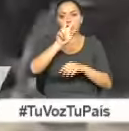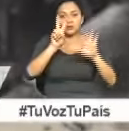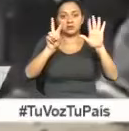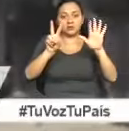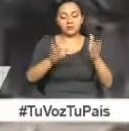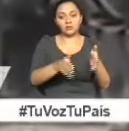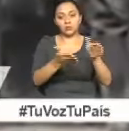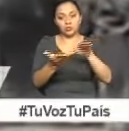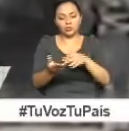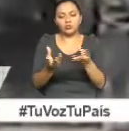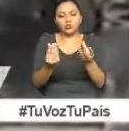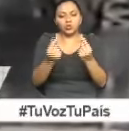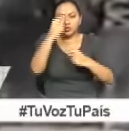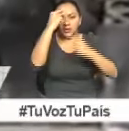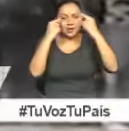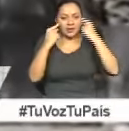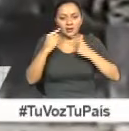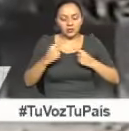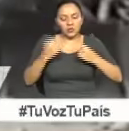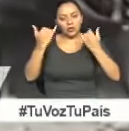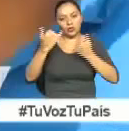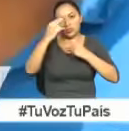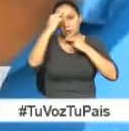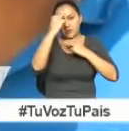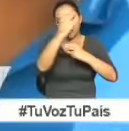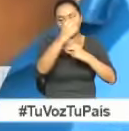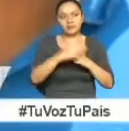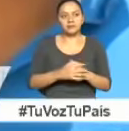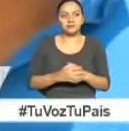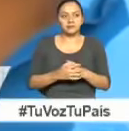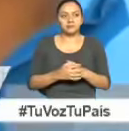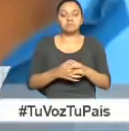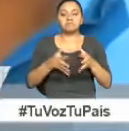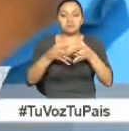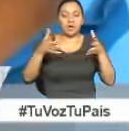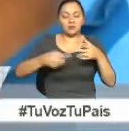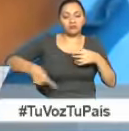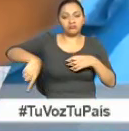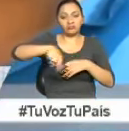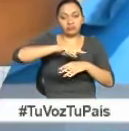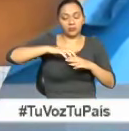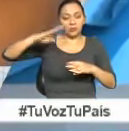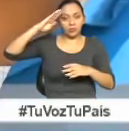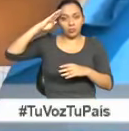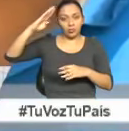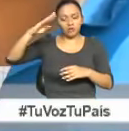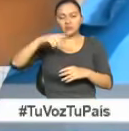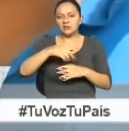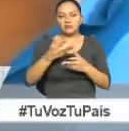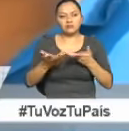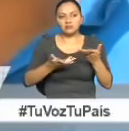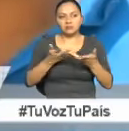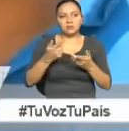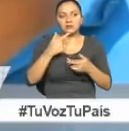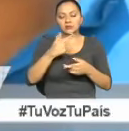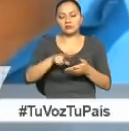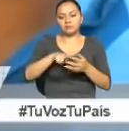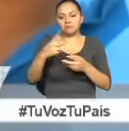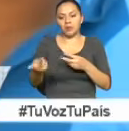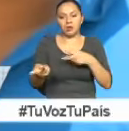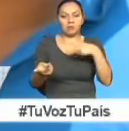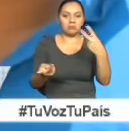decenas de heridos, según cifras oficiales. La mayoría de los policías se miraban en el